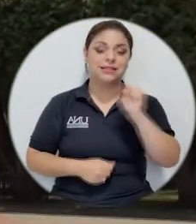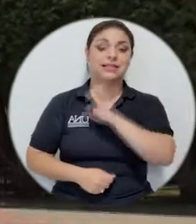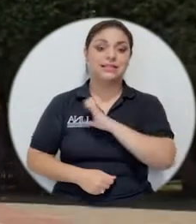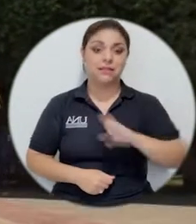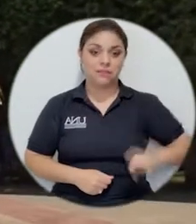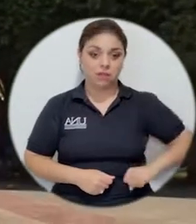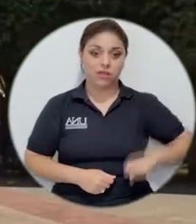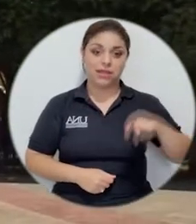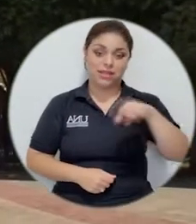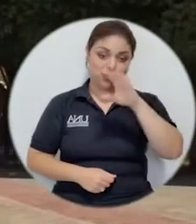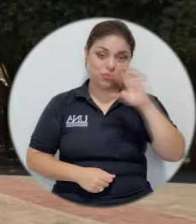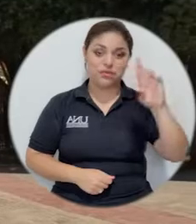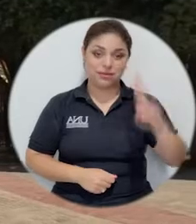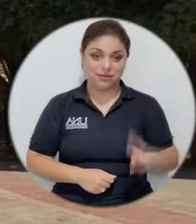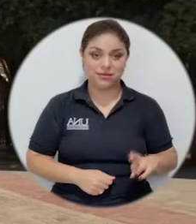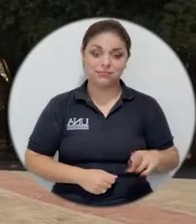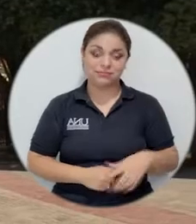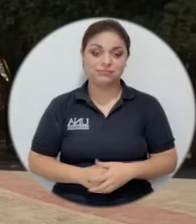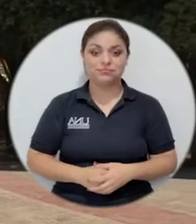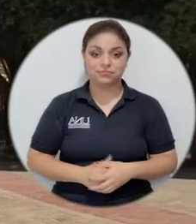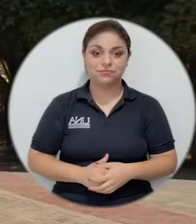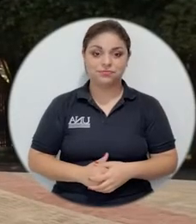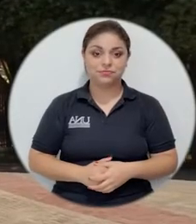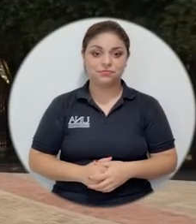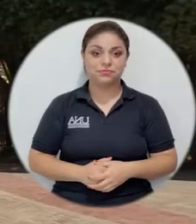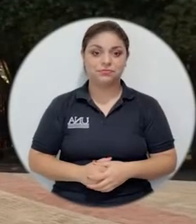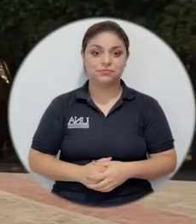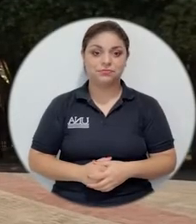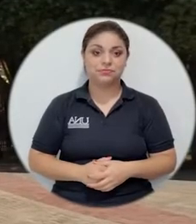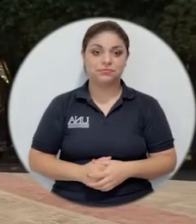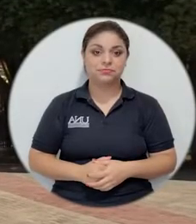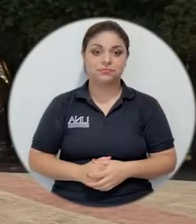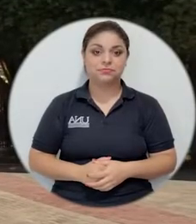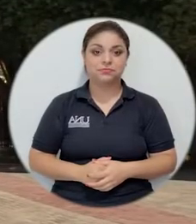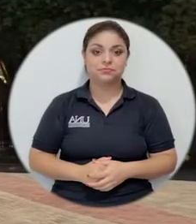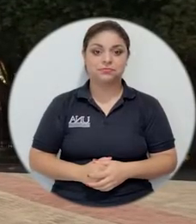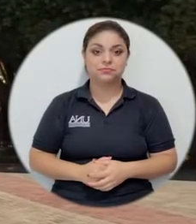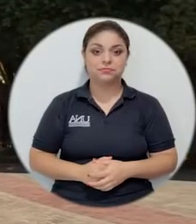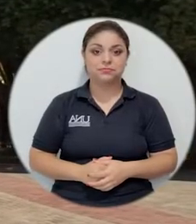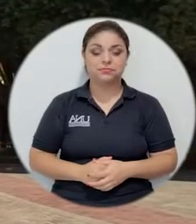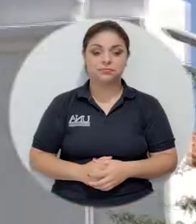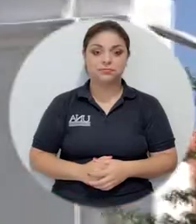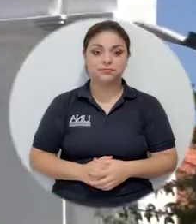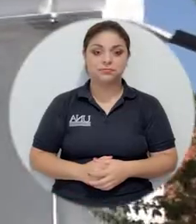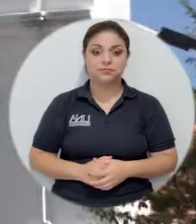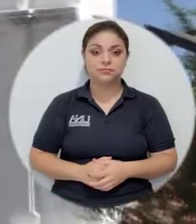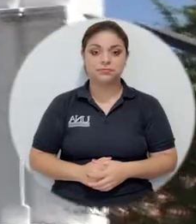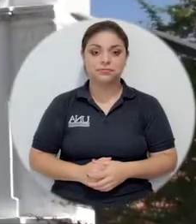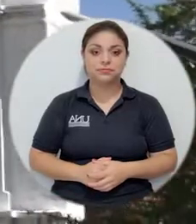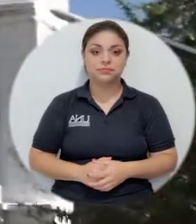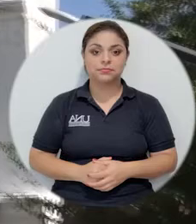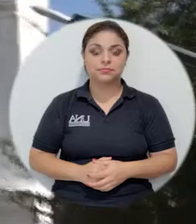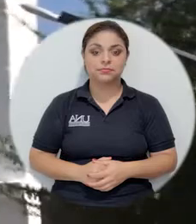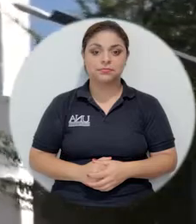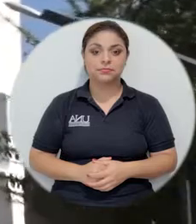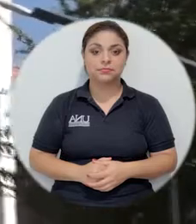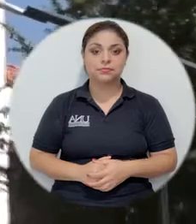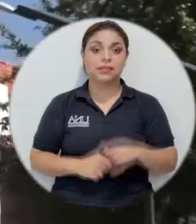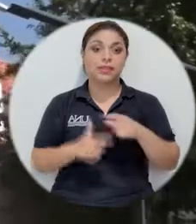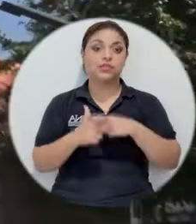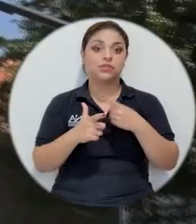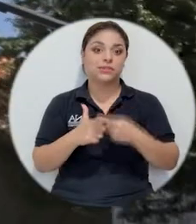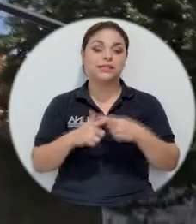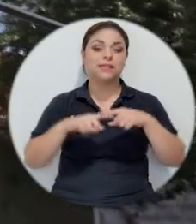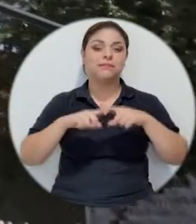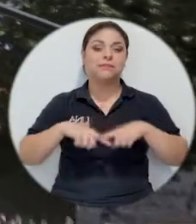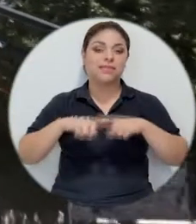maras salvadoreños en Costa Rica. Y ahí, digamos que dependemos mucho